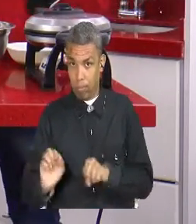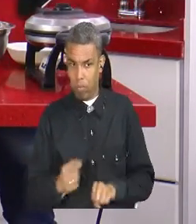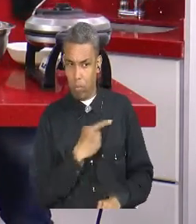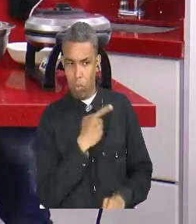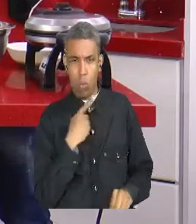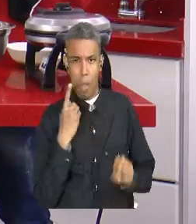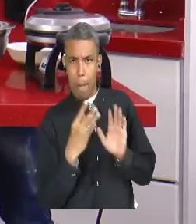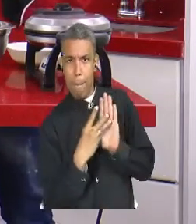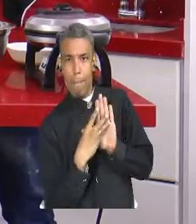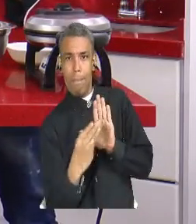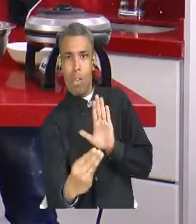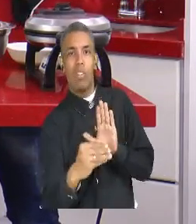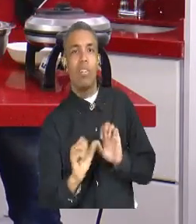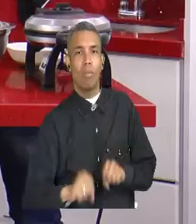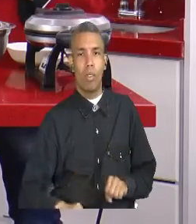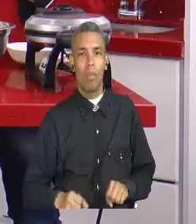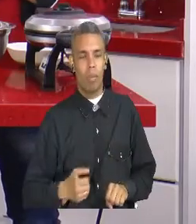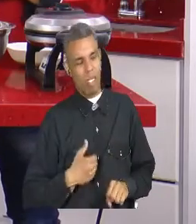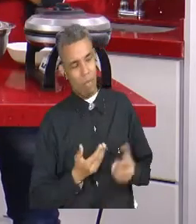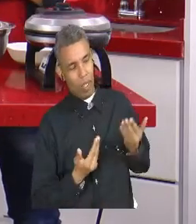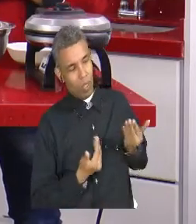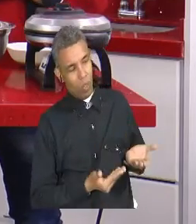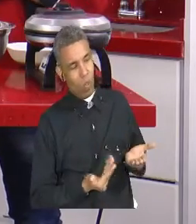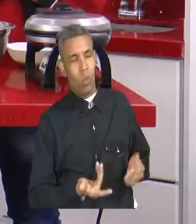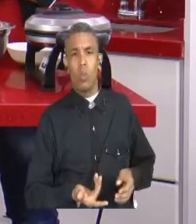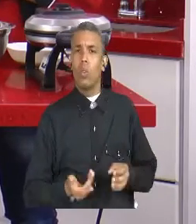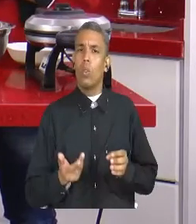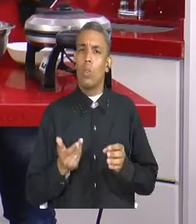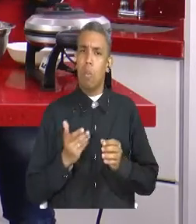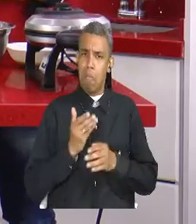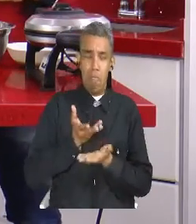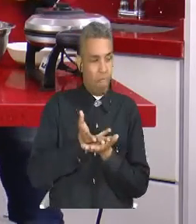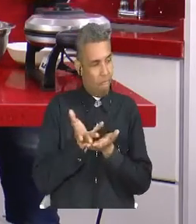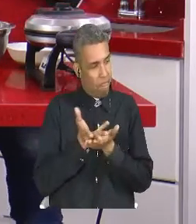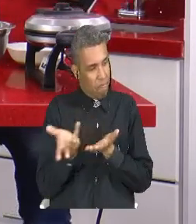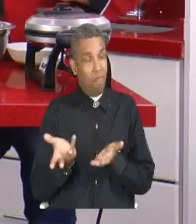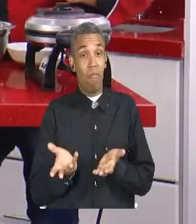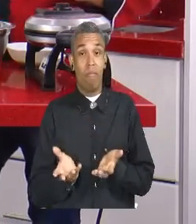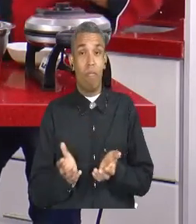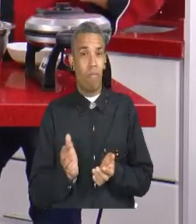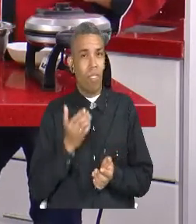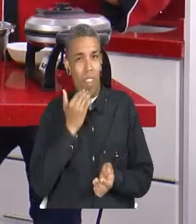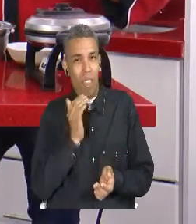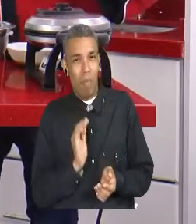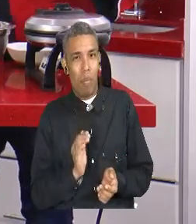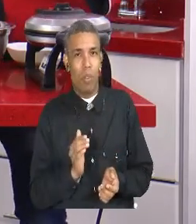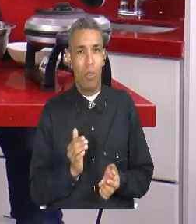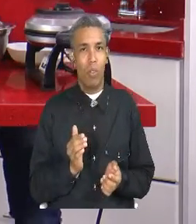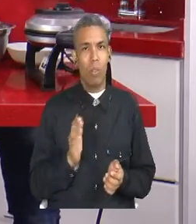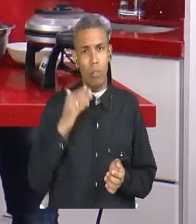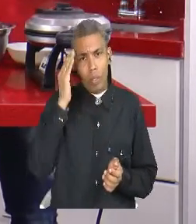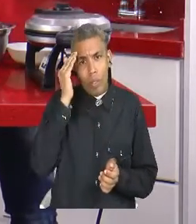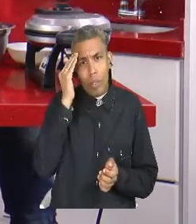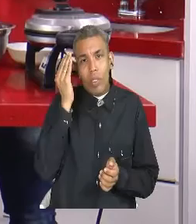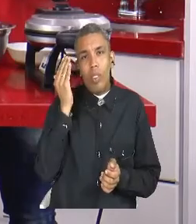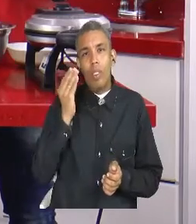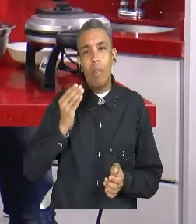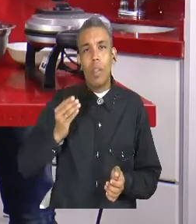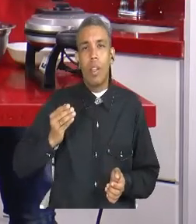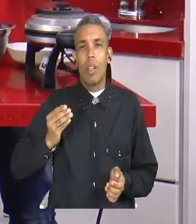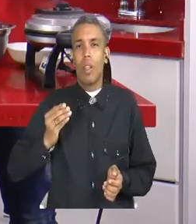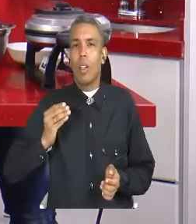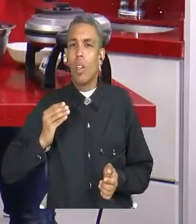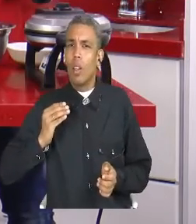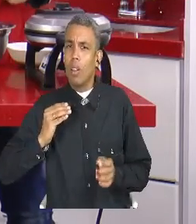ejemplo para ellas. Entonces, ¿qué decirle a esas mujeres que de vez en cuando, a propósito de este seminario que vamos a tener de cómo enfrentar